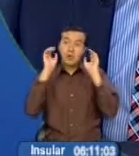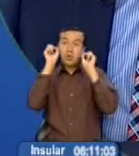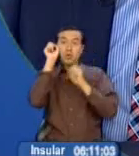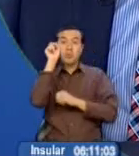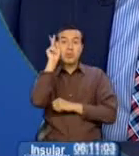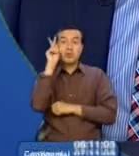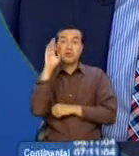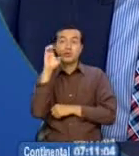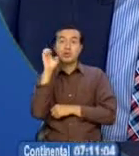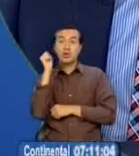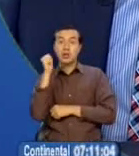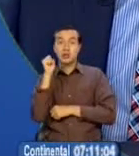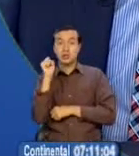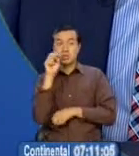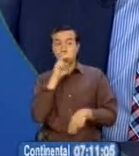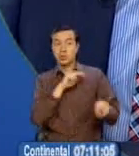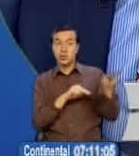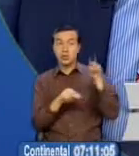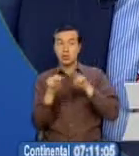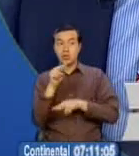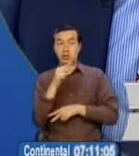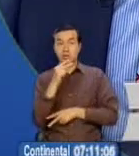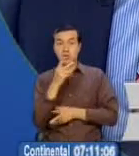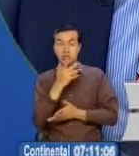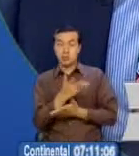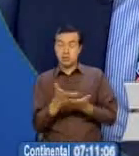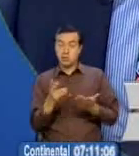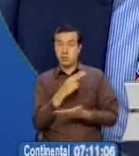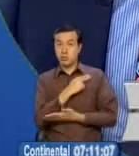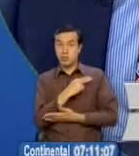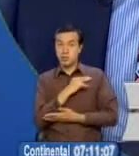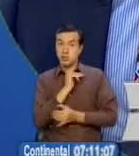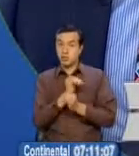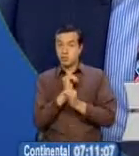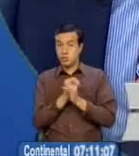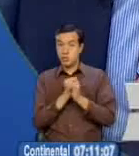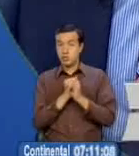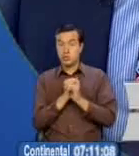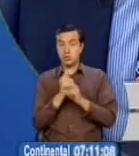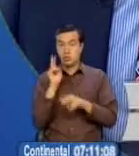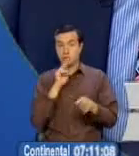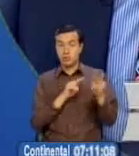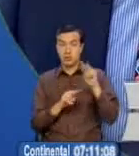el SEACES va a evaluar o nos va a evaluar a nosotros, como institución me refiero.